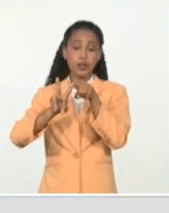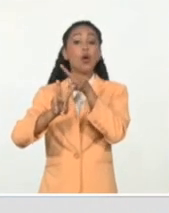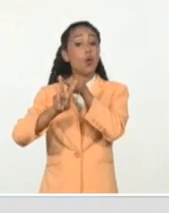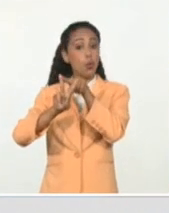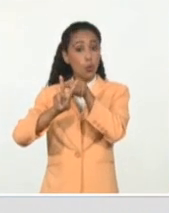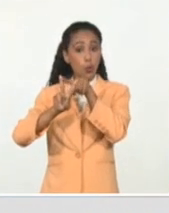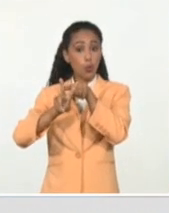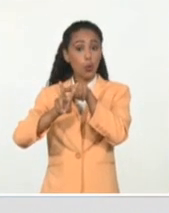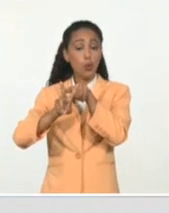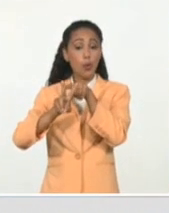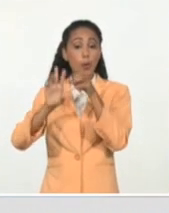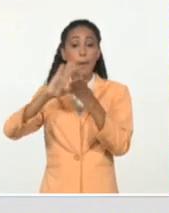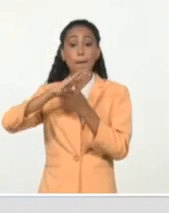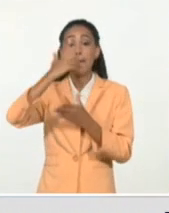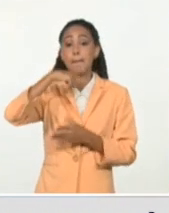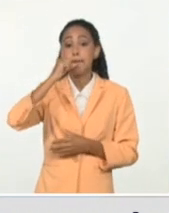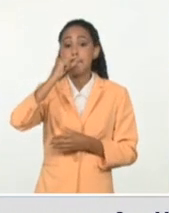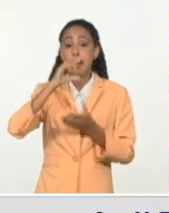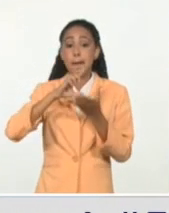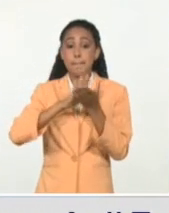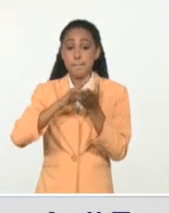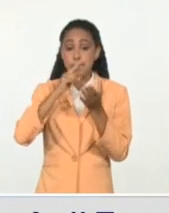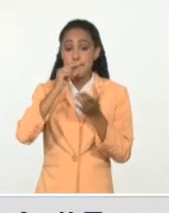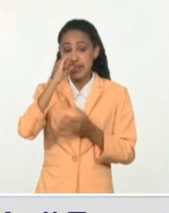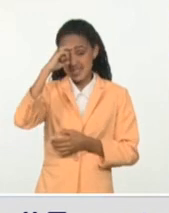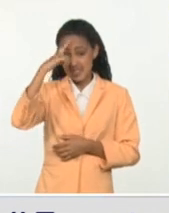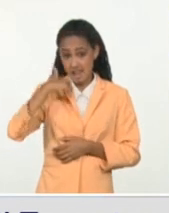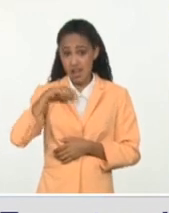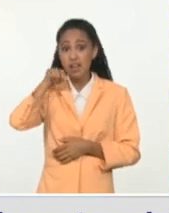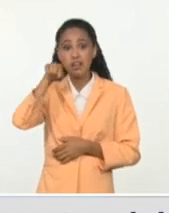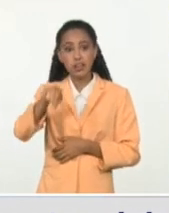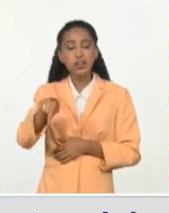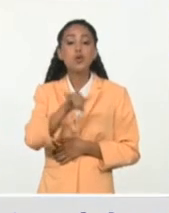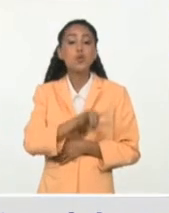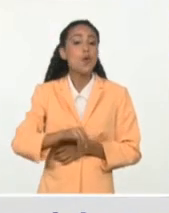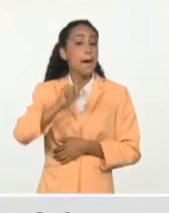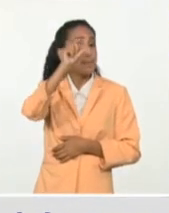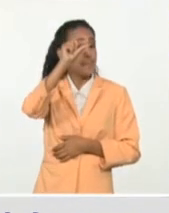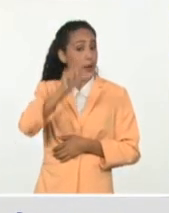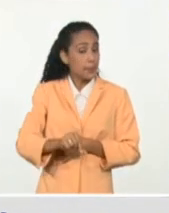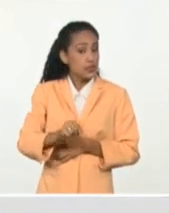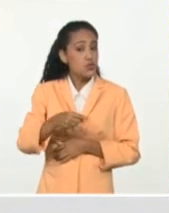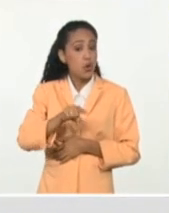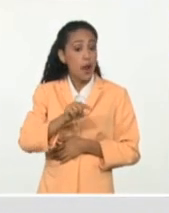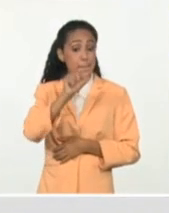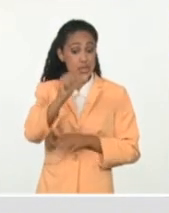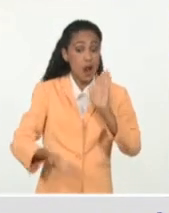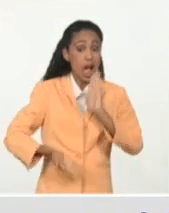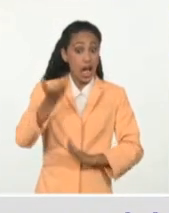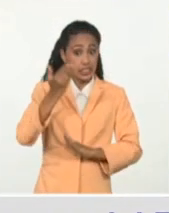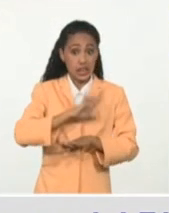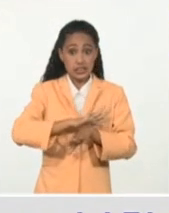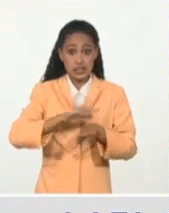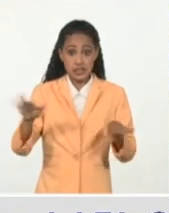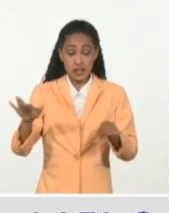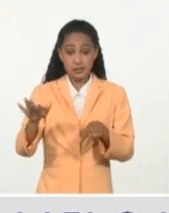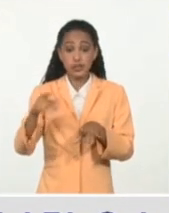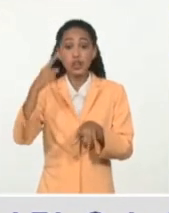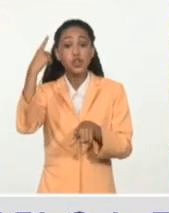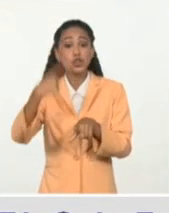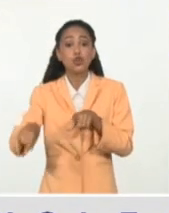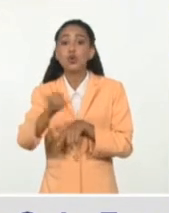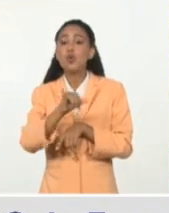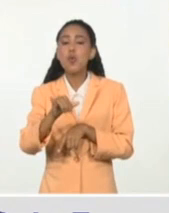también va a ser un candidato vacunal para convalecientes, un candidato vacunal que va a funcionar como una dosis de refuerzo.